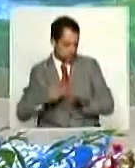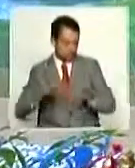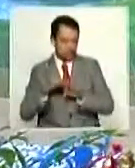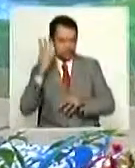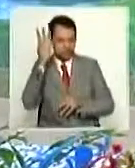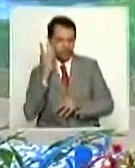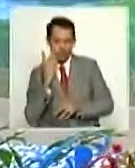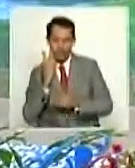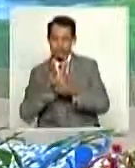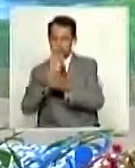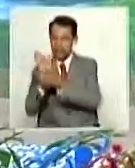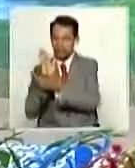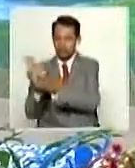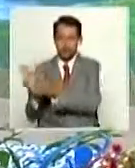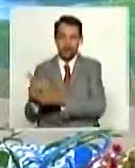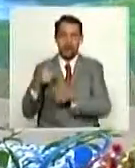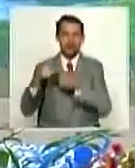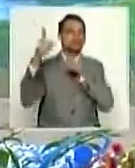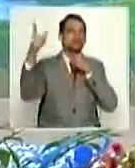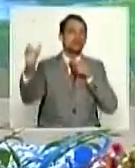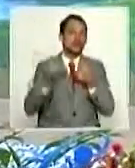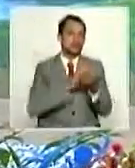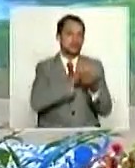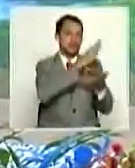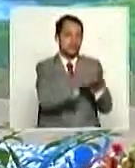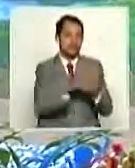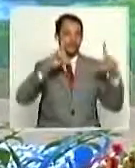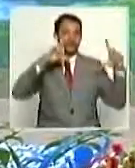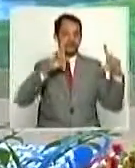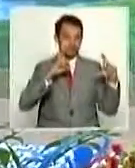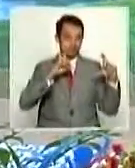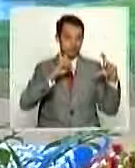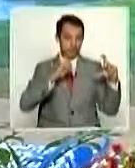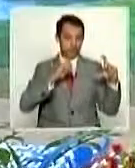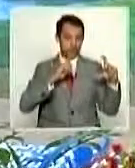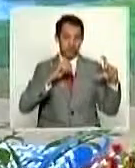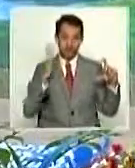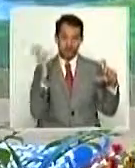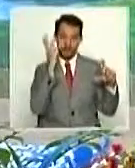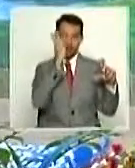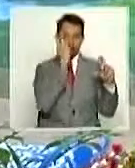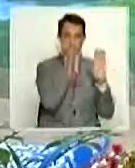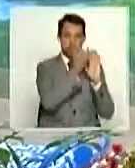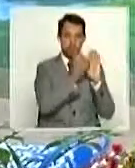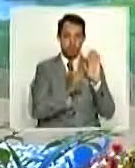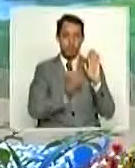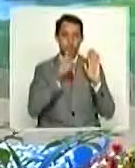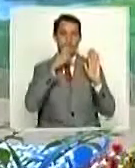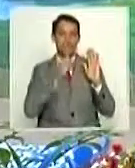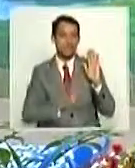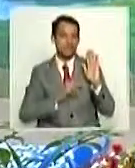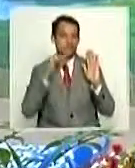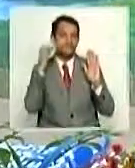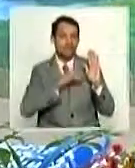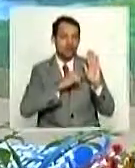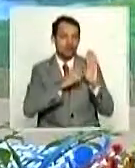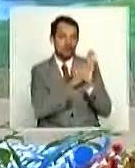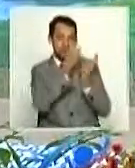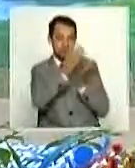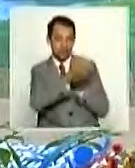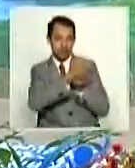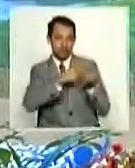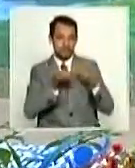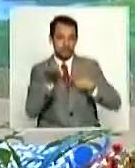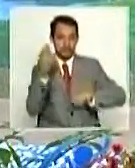que van a sitios aún donde tienen expuestas nuestras fotos y les ofrecen y les cambian los productos. Esto no es